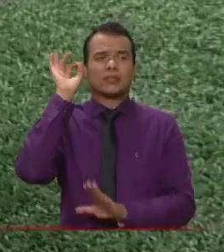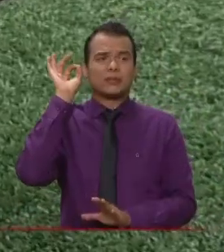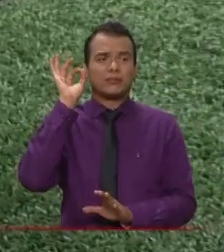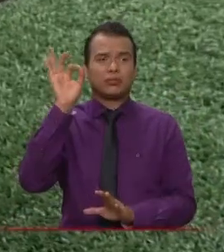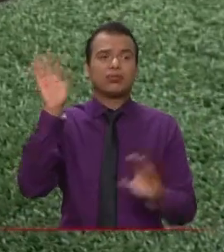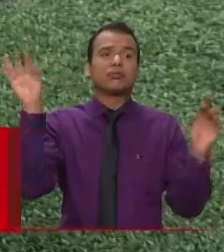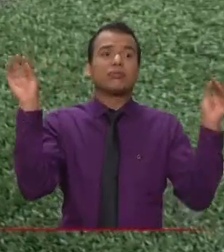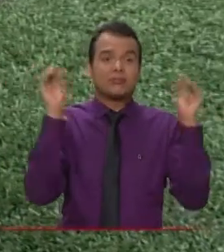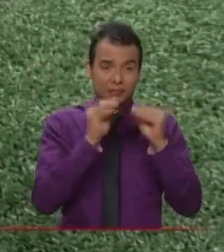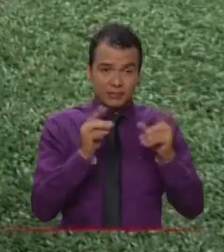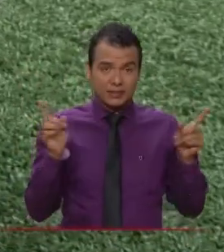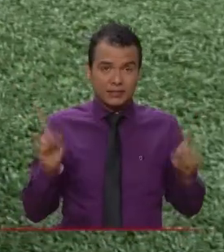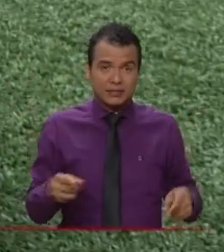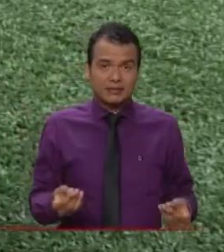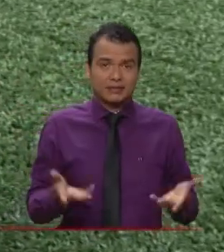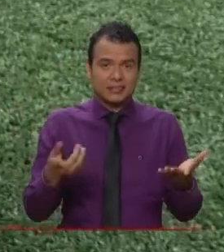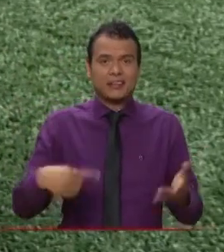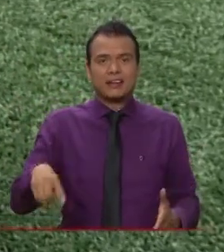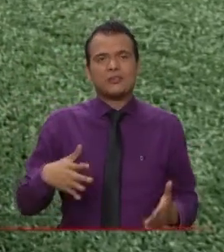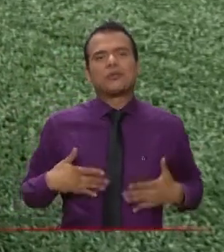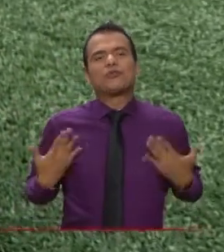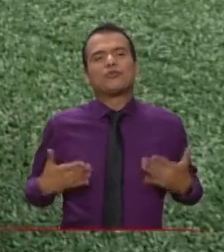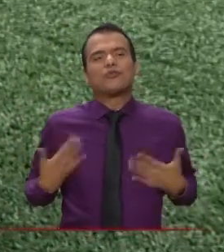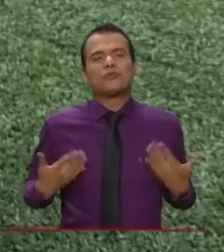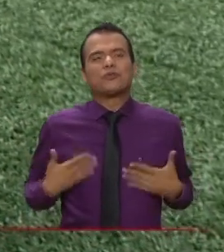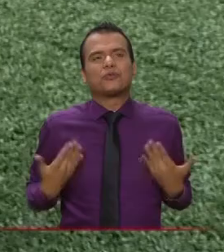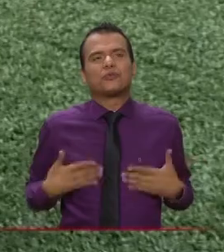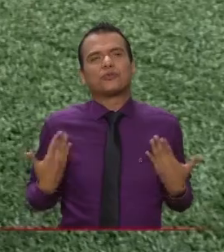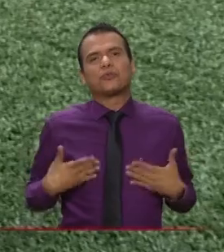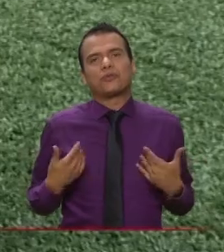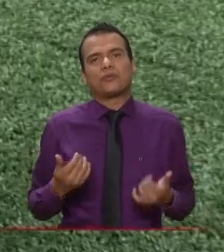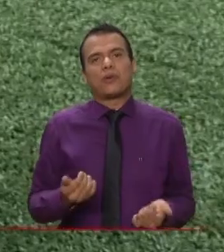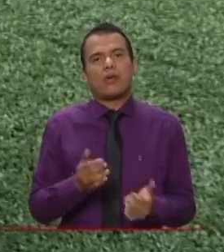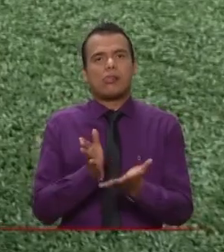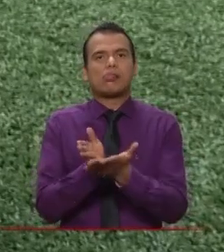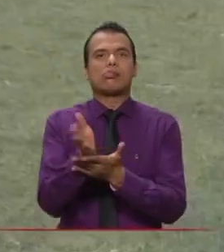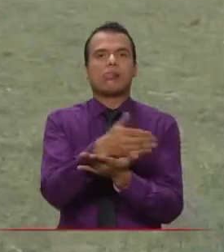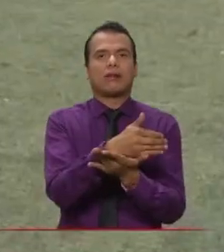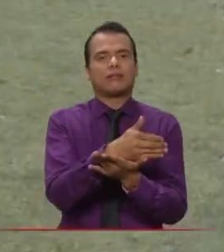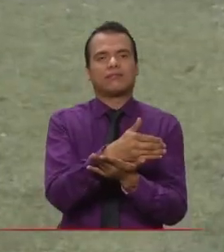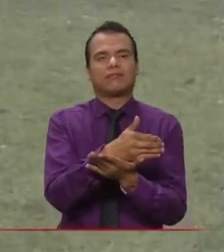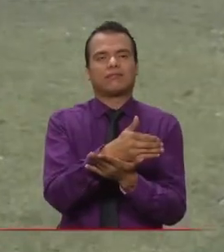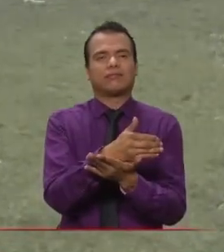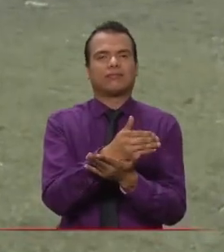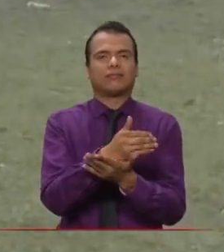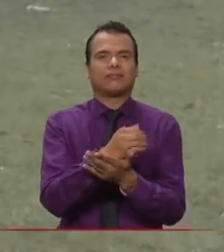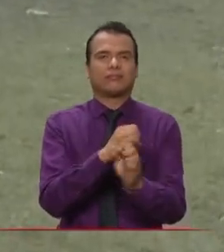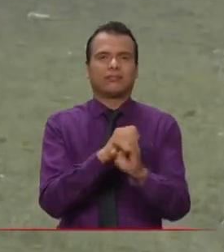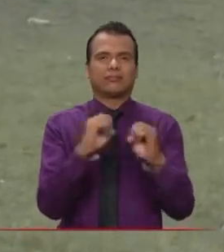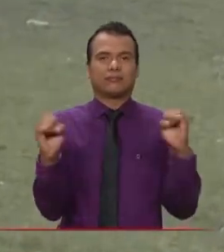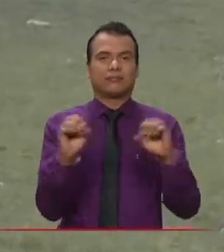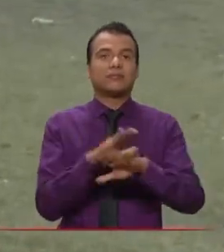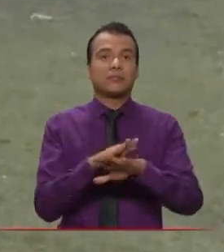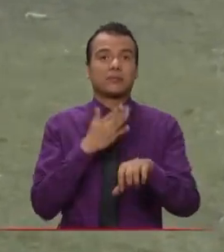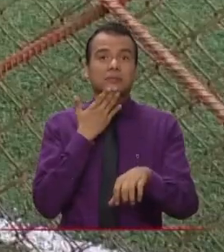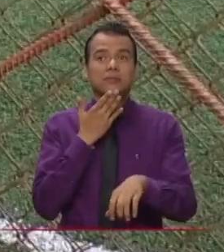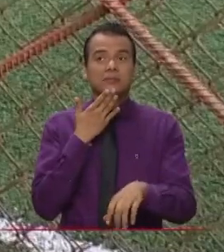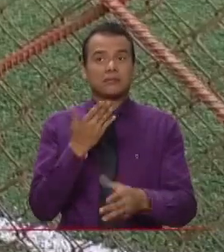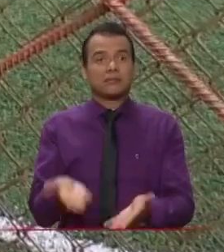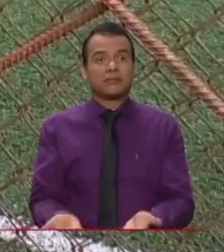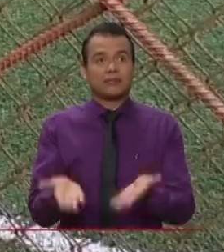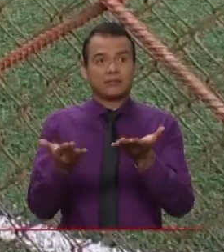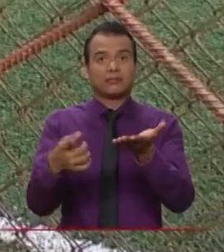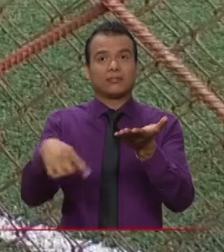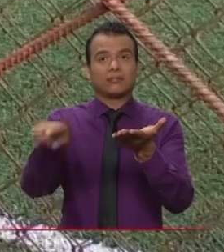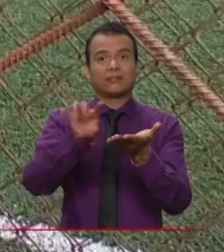los mantiene entretenidos, como para que no tomen malos pasos. No, ese tiempo es de ellos, yo le dedico apenas a ellos, sí,